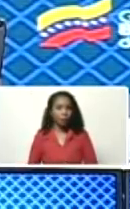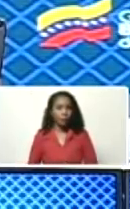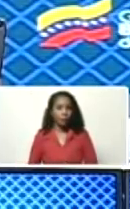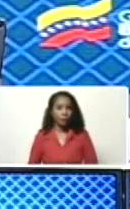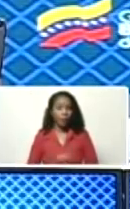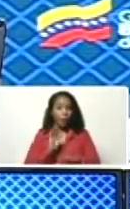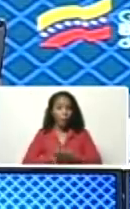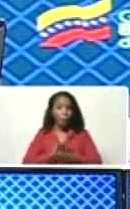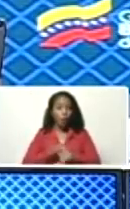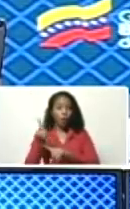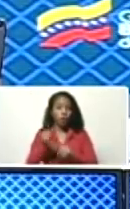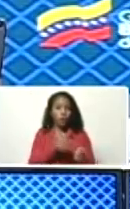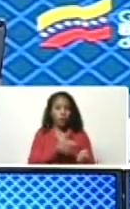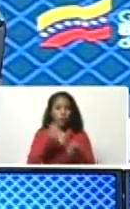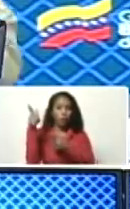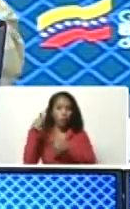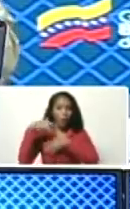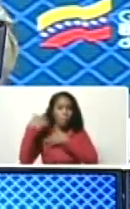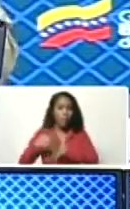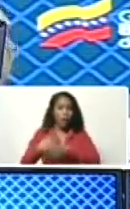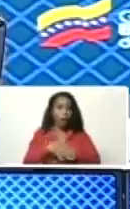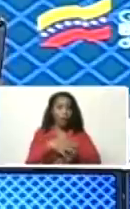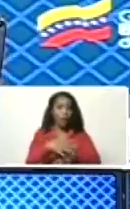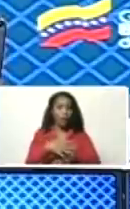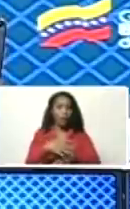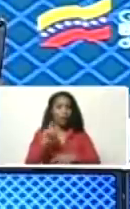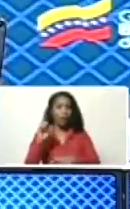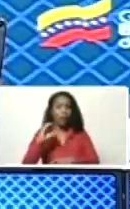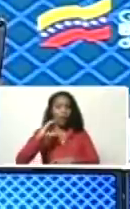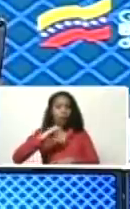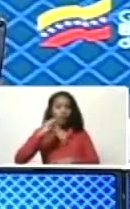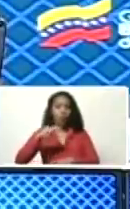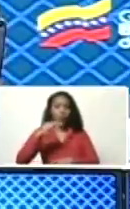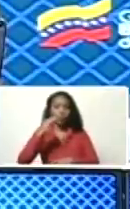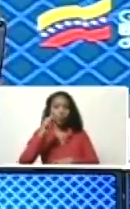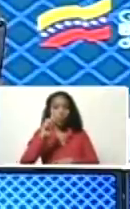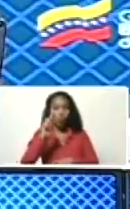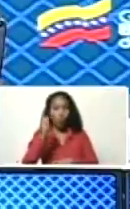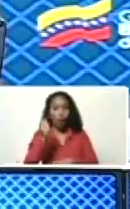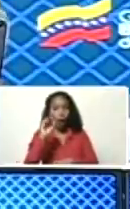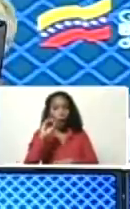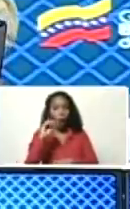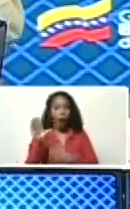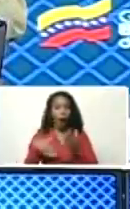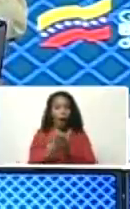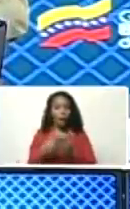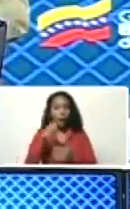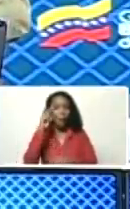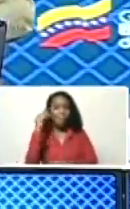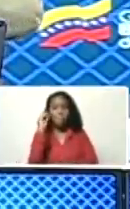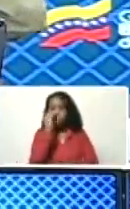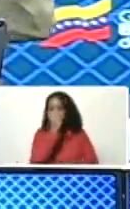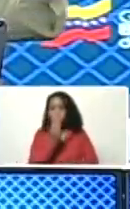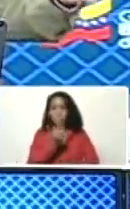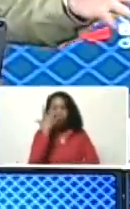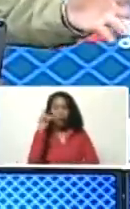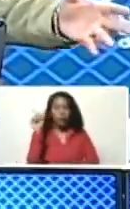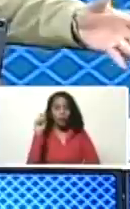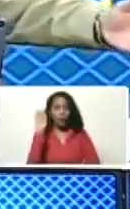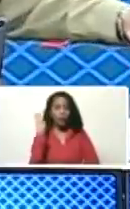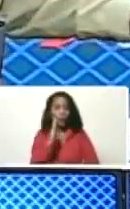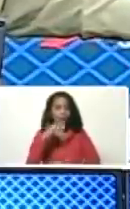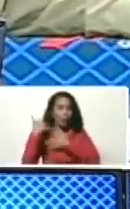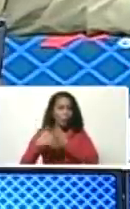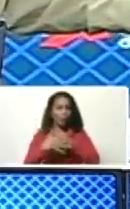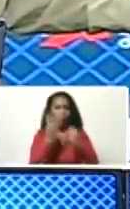Por eso se llevó la marcha desde Chuao hasta Miraflores. Y los francotiradores mataron gente que venía en esta marcha